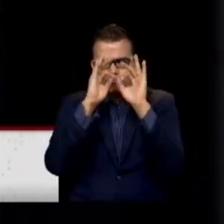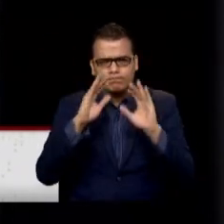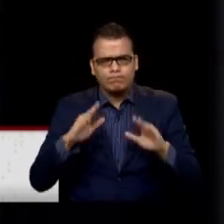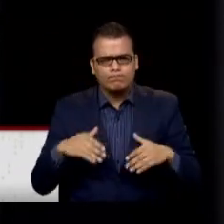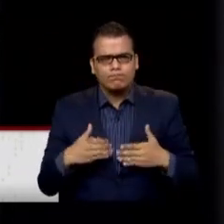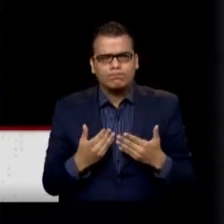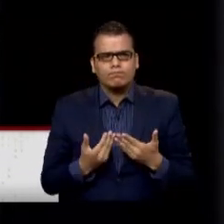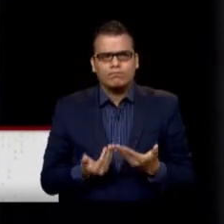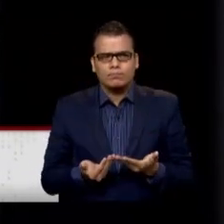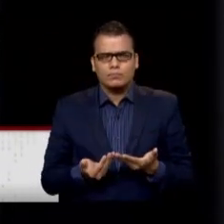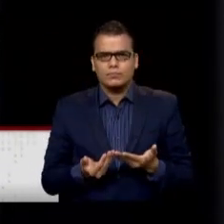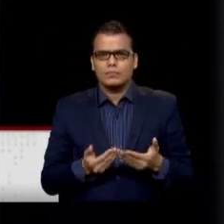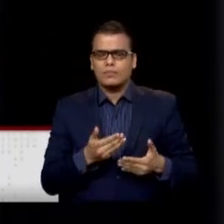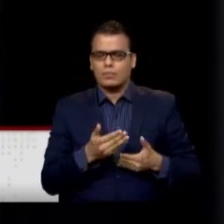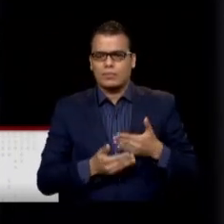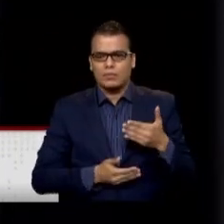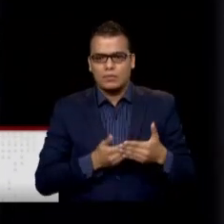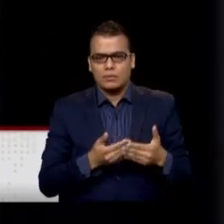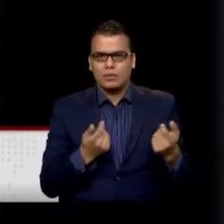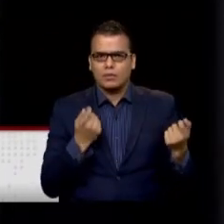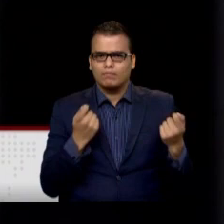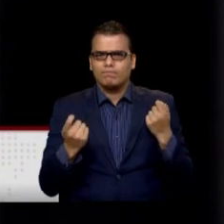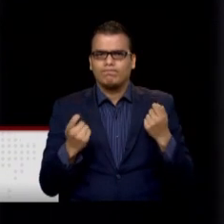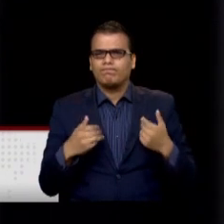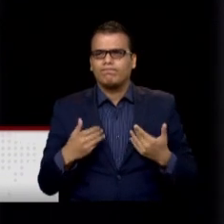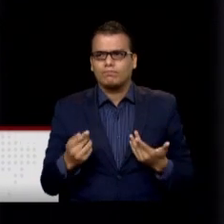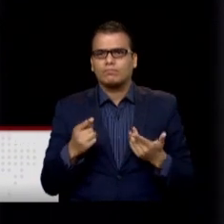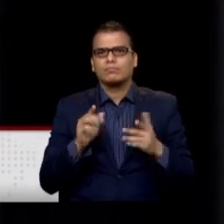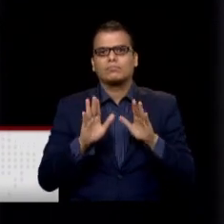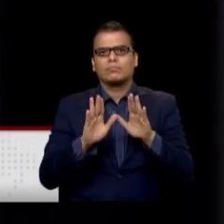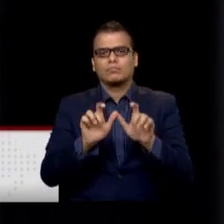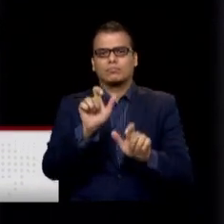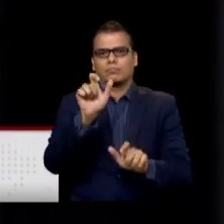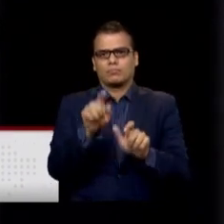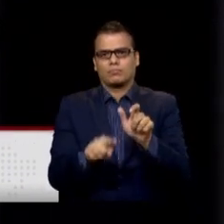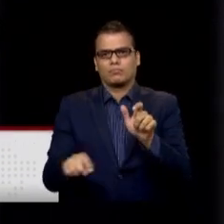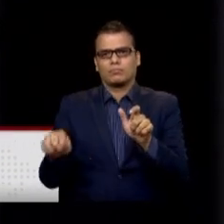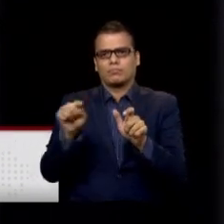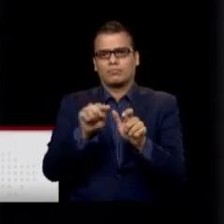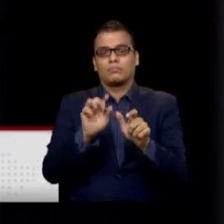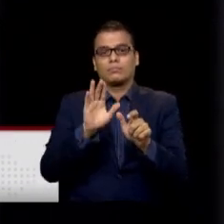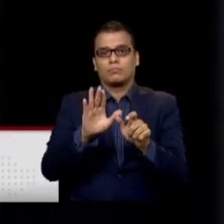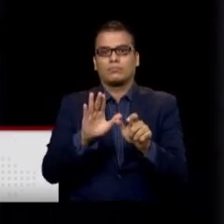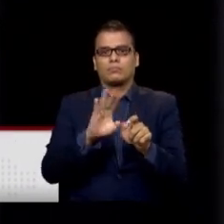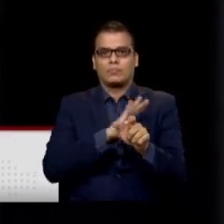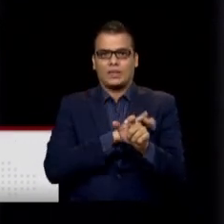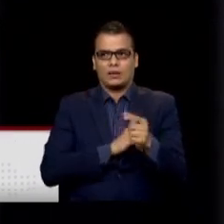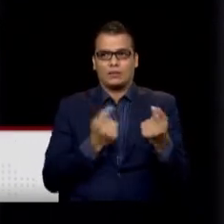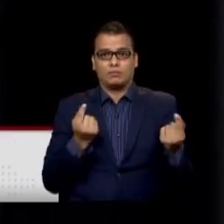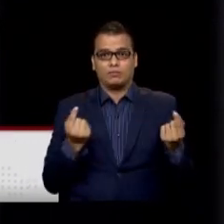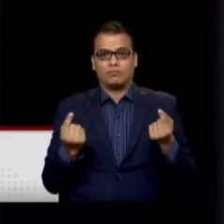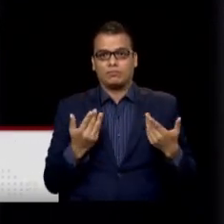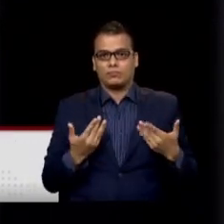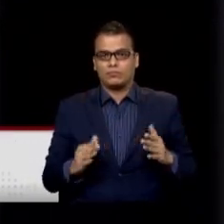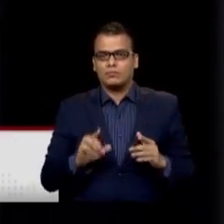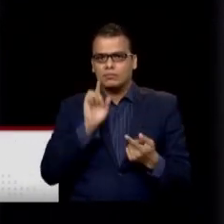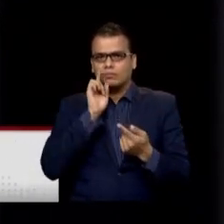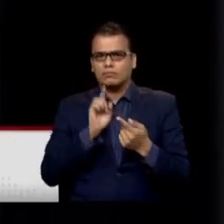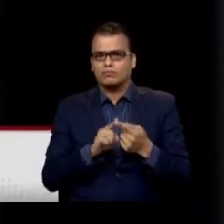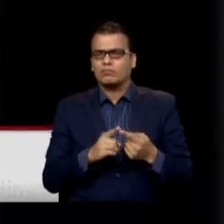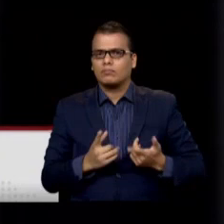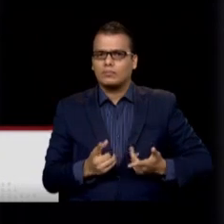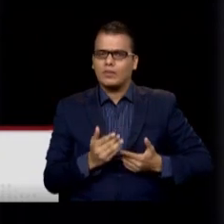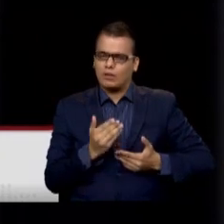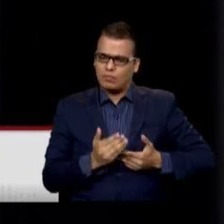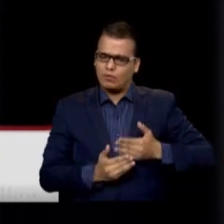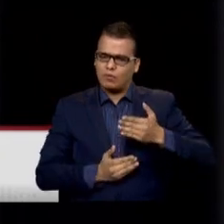de diagnóstico y de control alrededor de esta población para hacer o continuar con la lentitud con la que llevamos, a